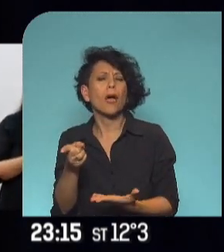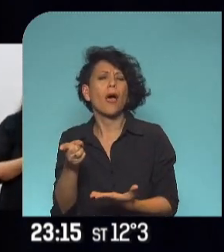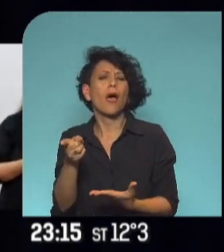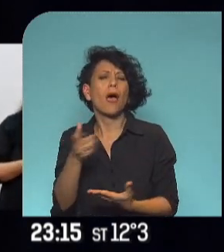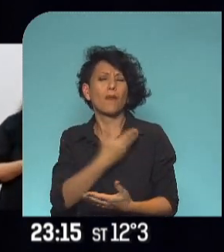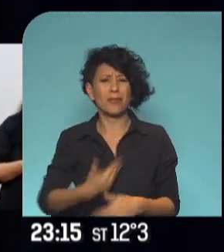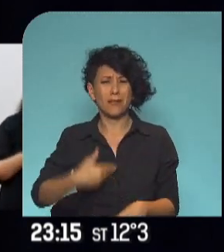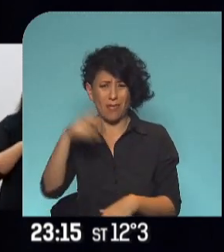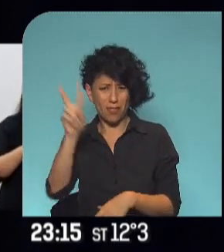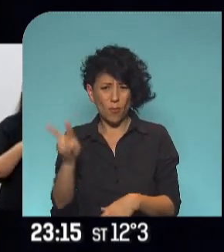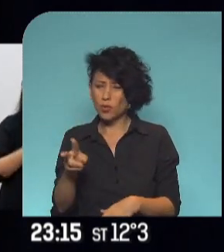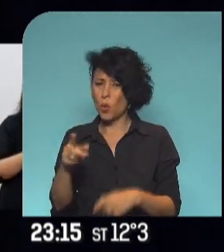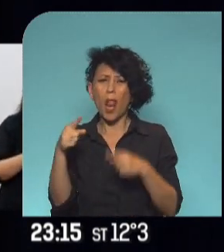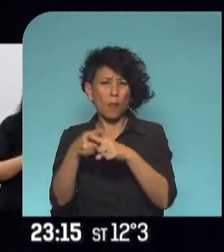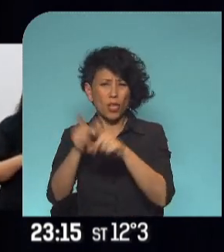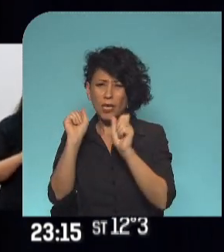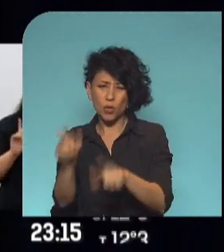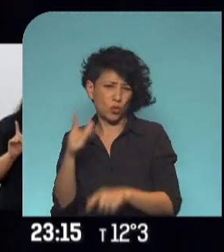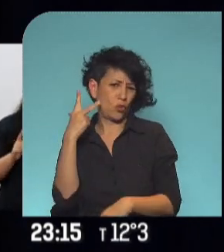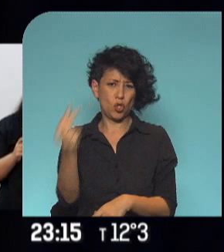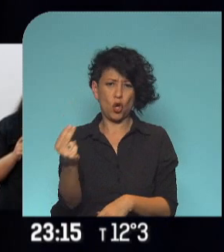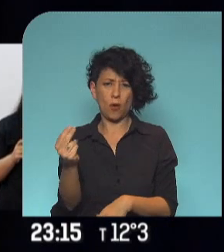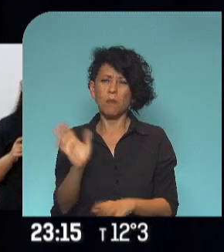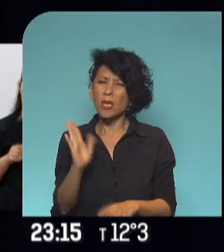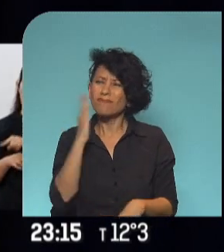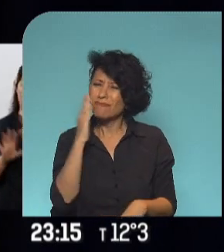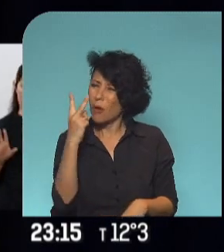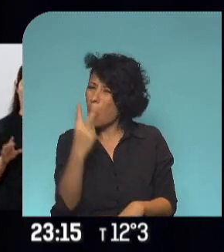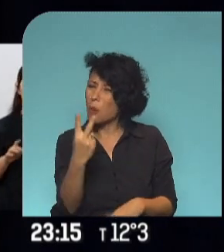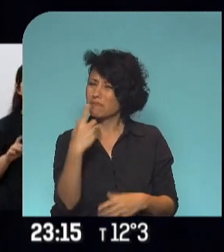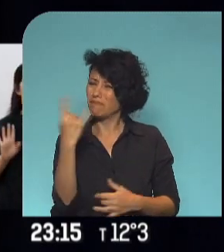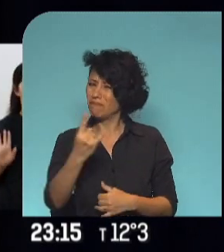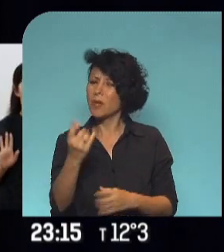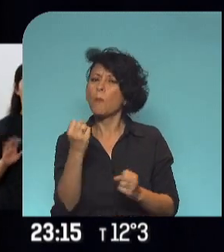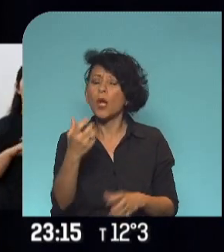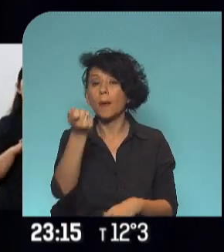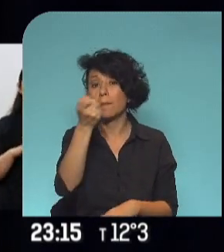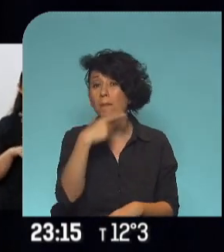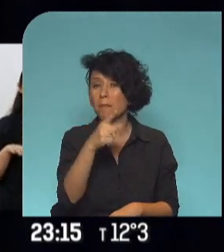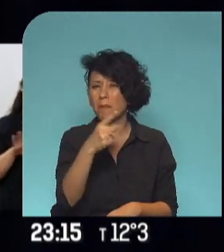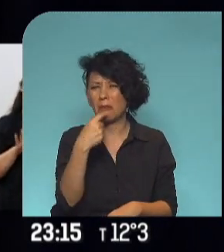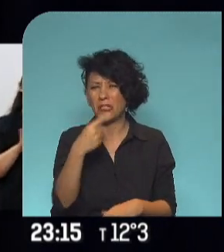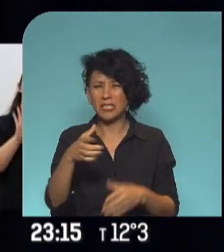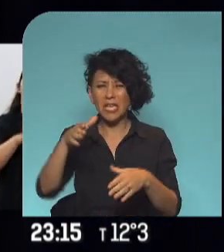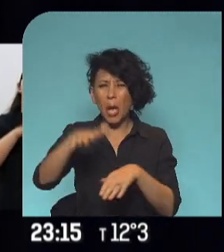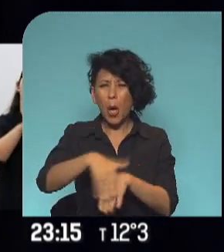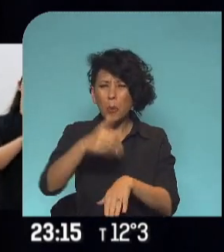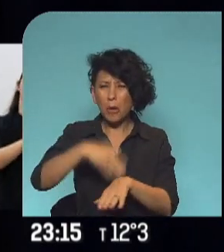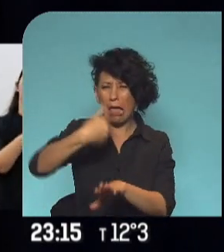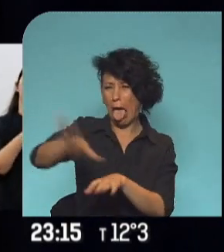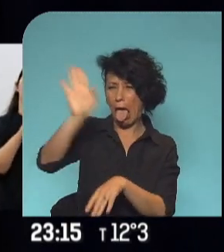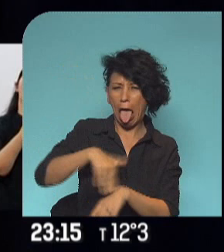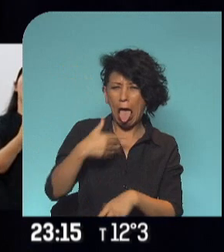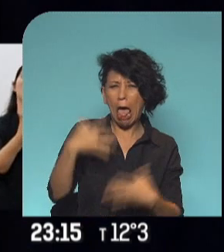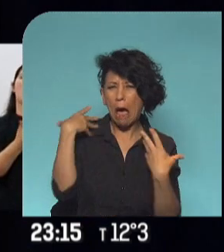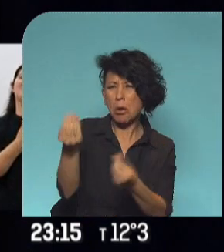Maduro y sus políticas. Pero la verdad que hay una hipocresía enorme, porque Mauricio Macri es un lamebotas que apoya la intervención